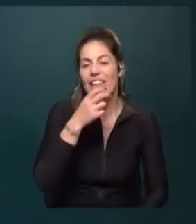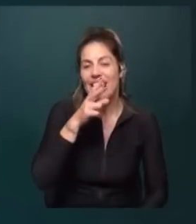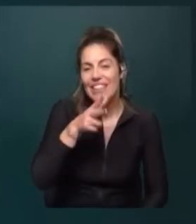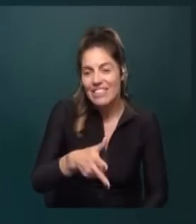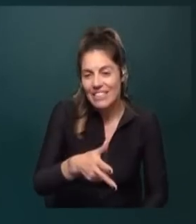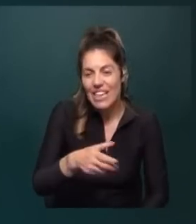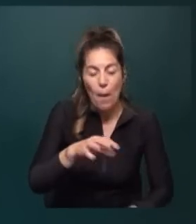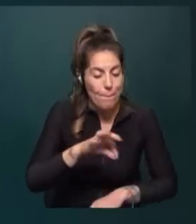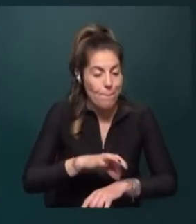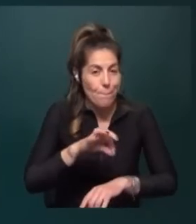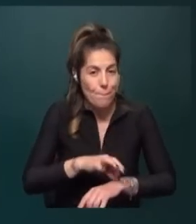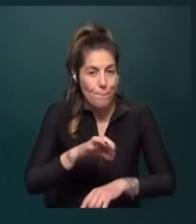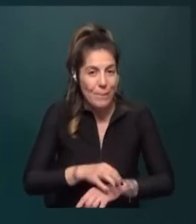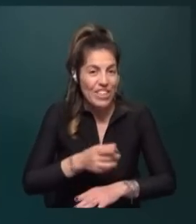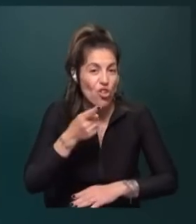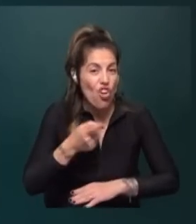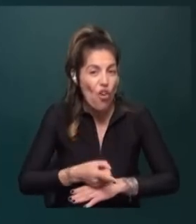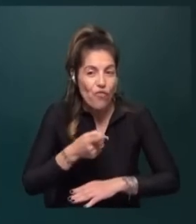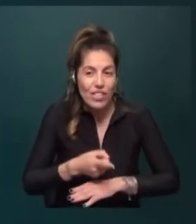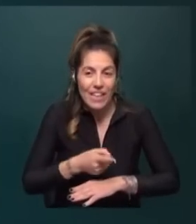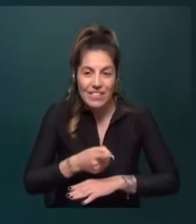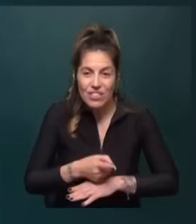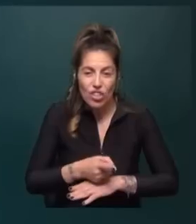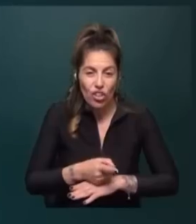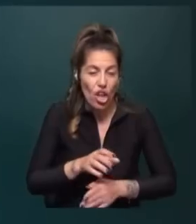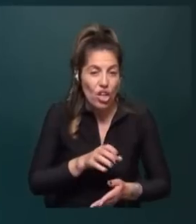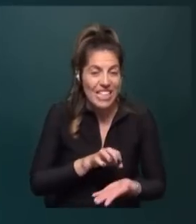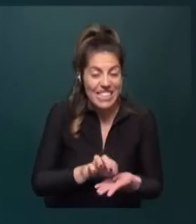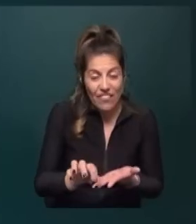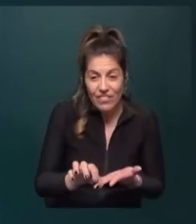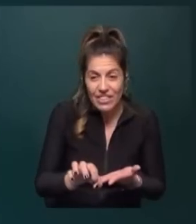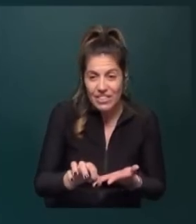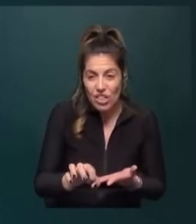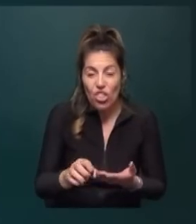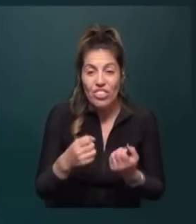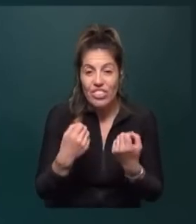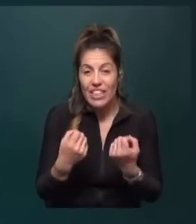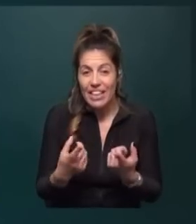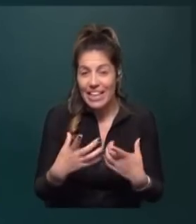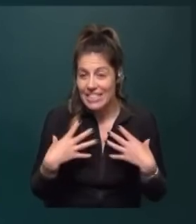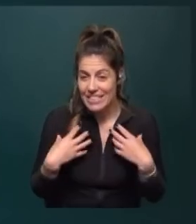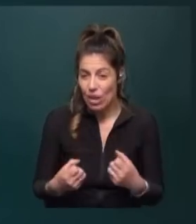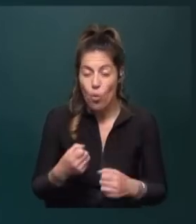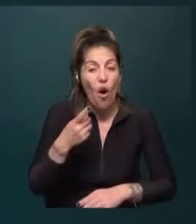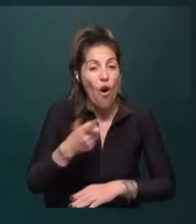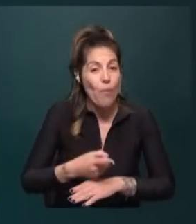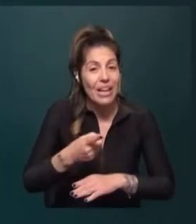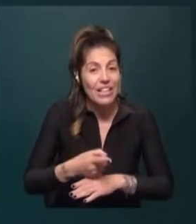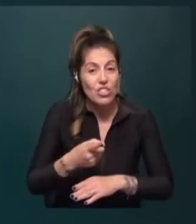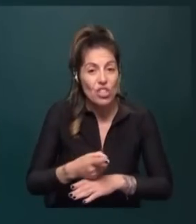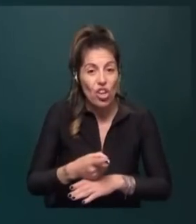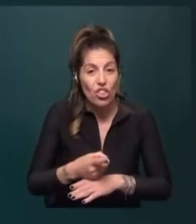médicos y médicas tienen la obligación o sea los servicios de prestación de salud tienen la obligación de atender